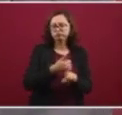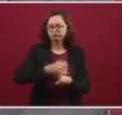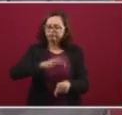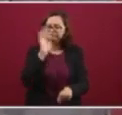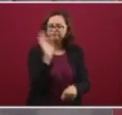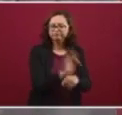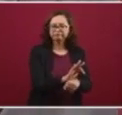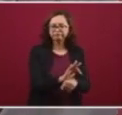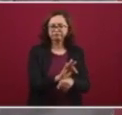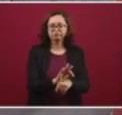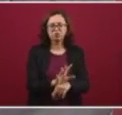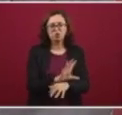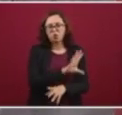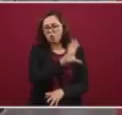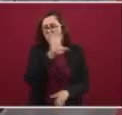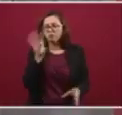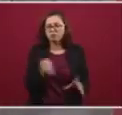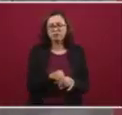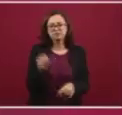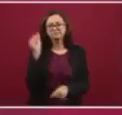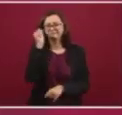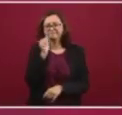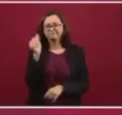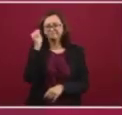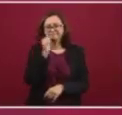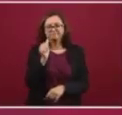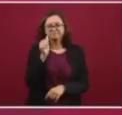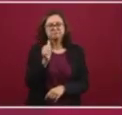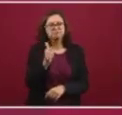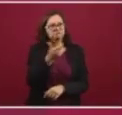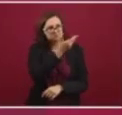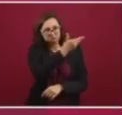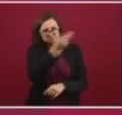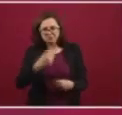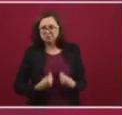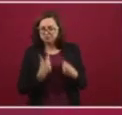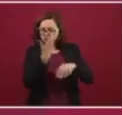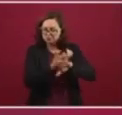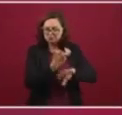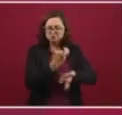respaldarlos en todo, siempre. Son mexicanos.